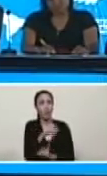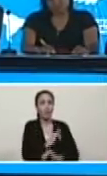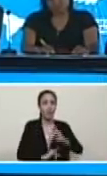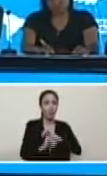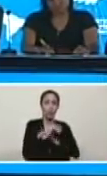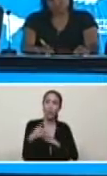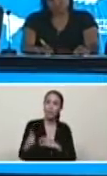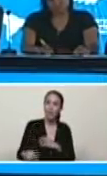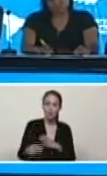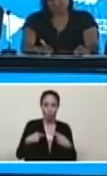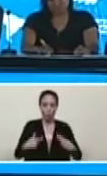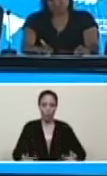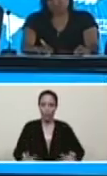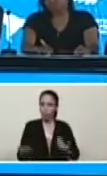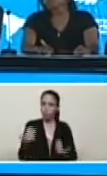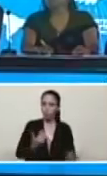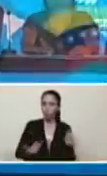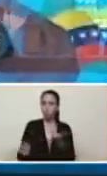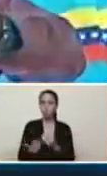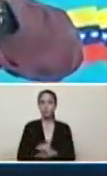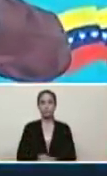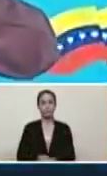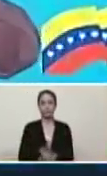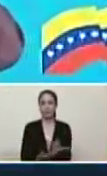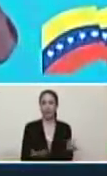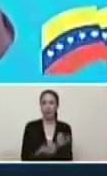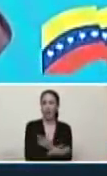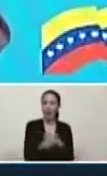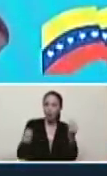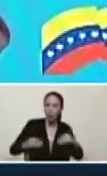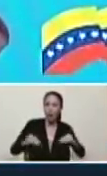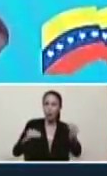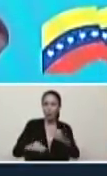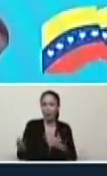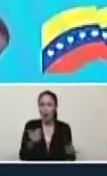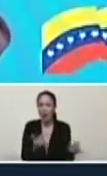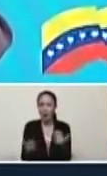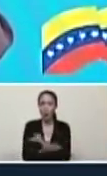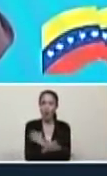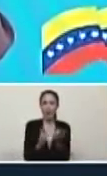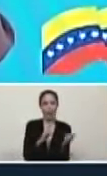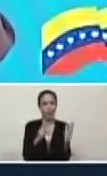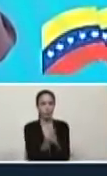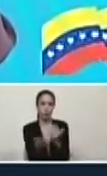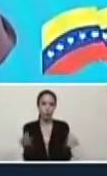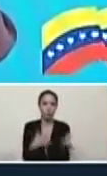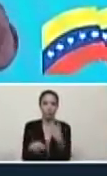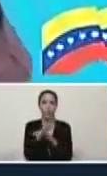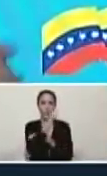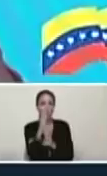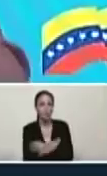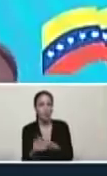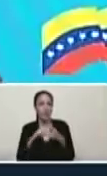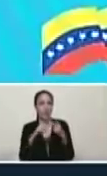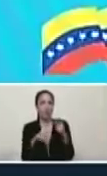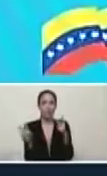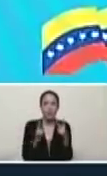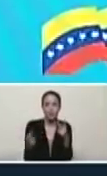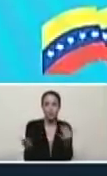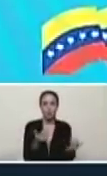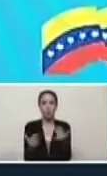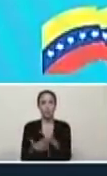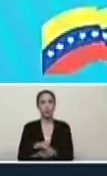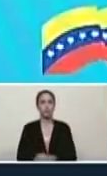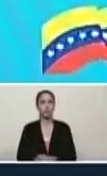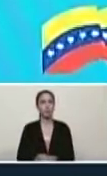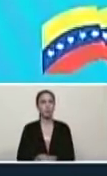el derecho humanitario, viola los acuerdos de cooperación y buena vecindad entre Brasil y Venezuela durante más de 100 años.